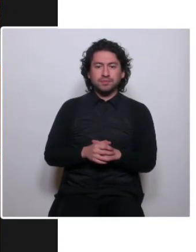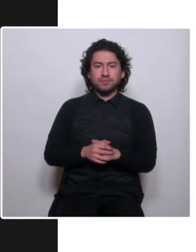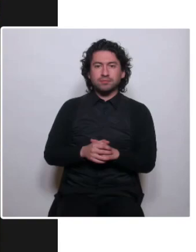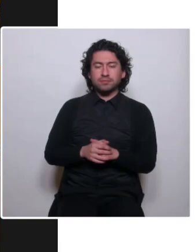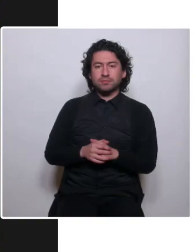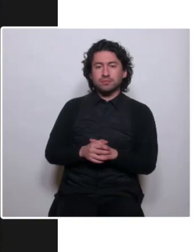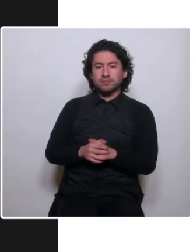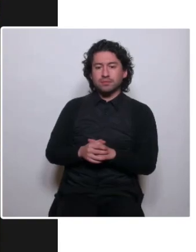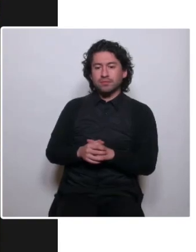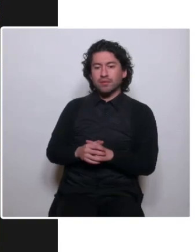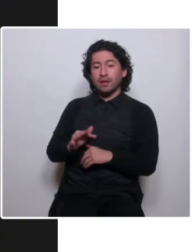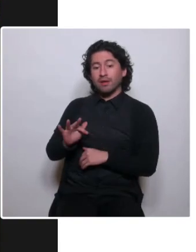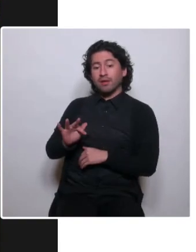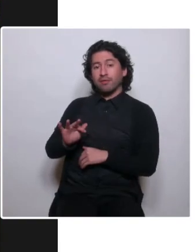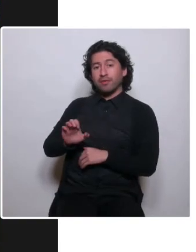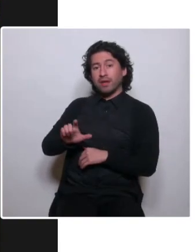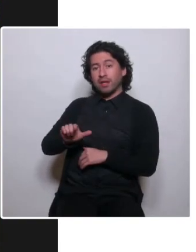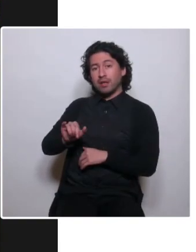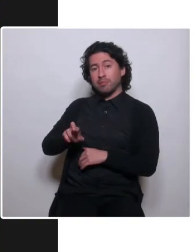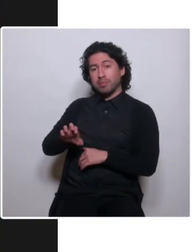¿Cómo vota Felipe Mena?